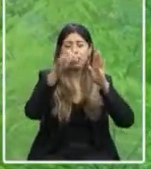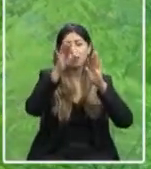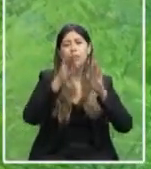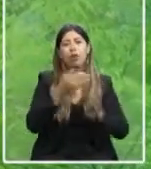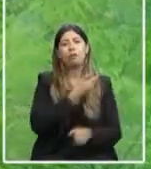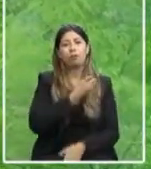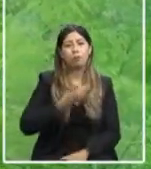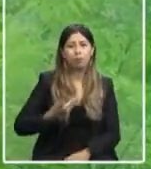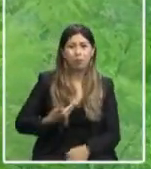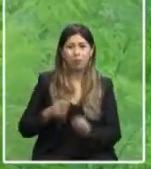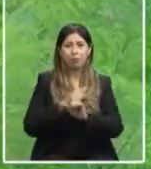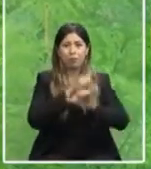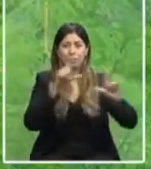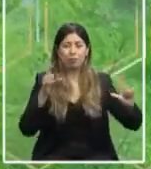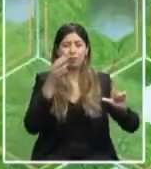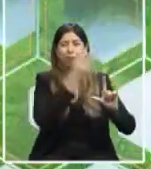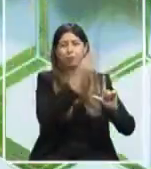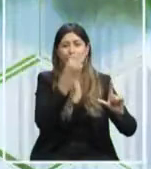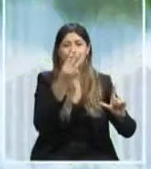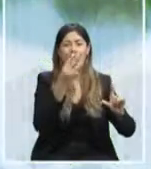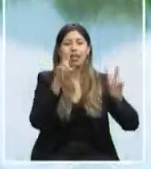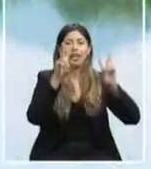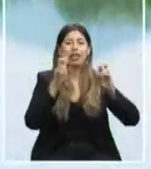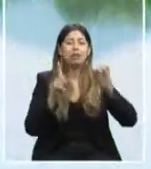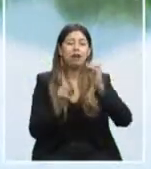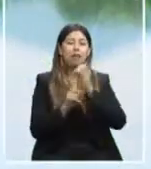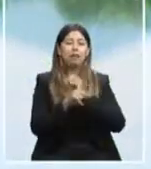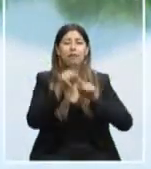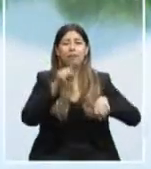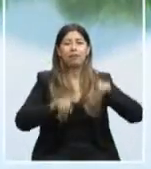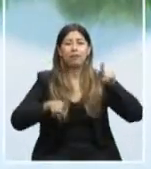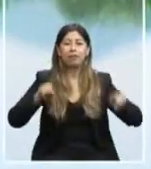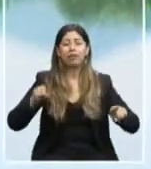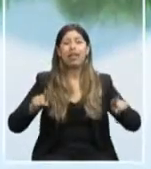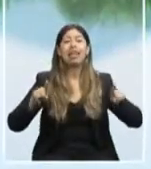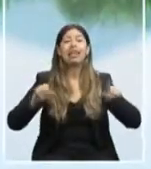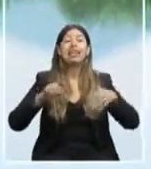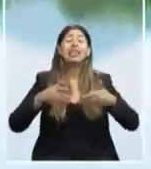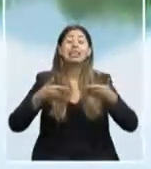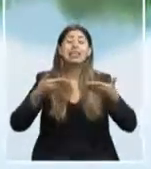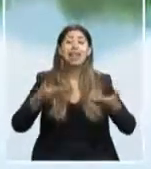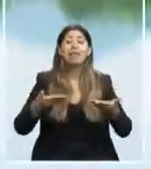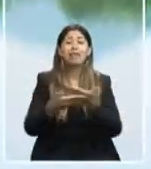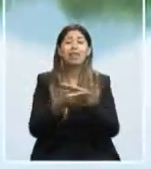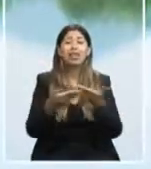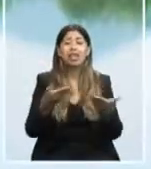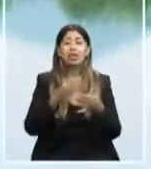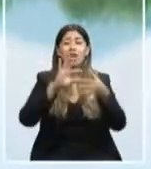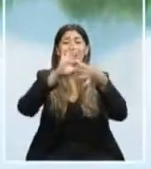de la Plataforma Intergubernamental sobre Biodiversidad y Servicios Ecosistémicos.